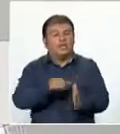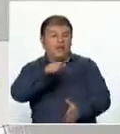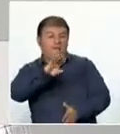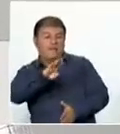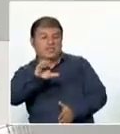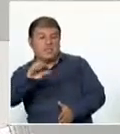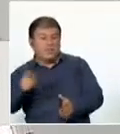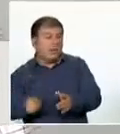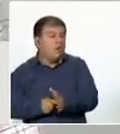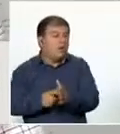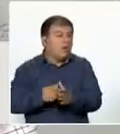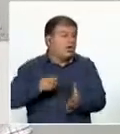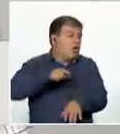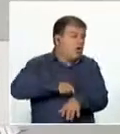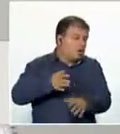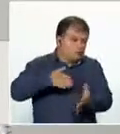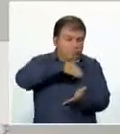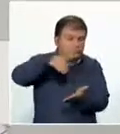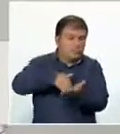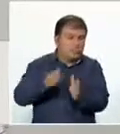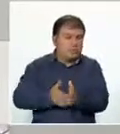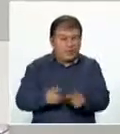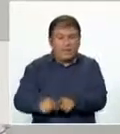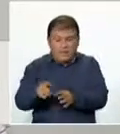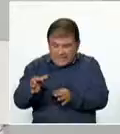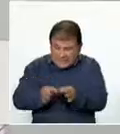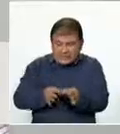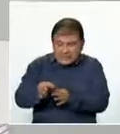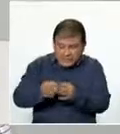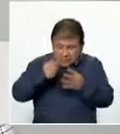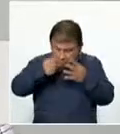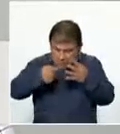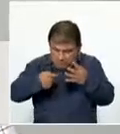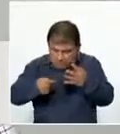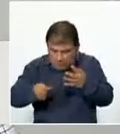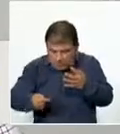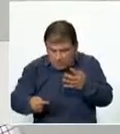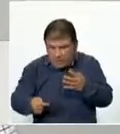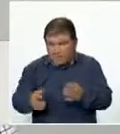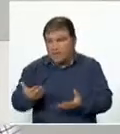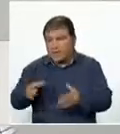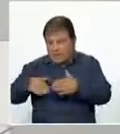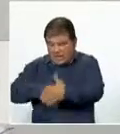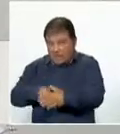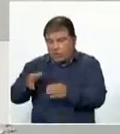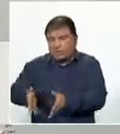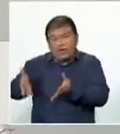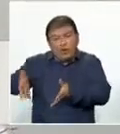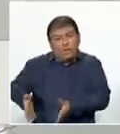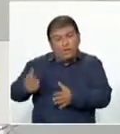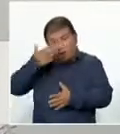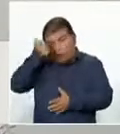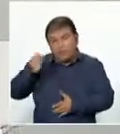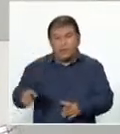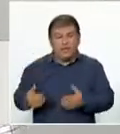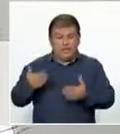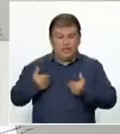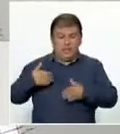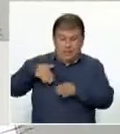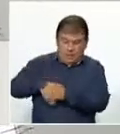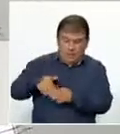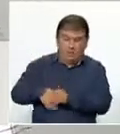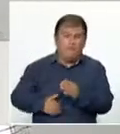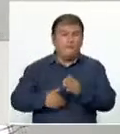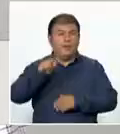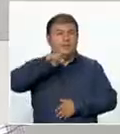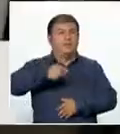que estuvo en la estación central y, por supuesto, hacer una descripción detallada del artículo que dejó olvidado, que contenía los